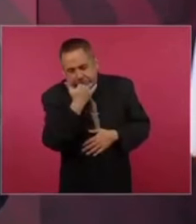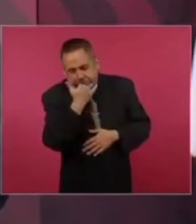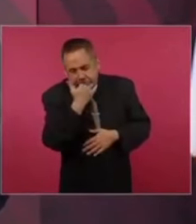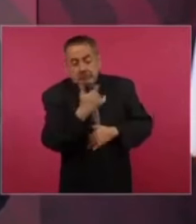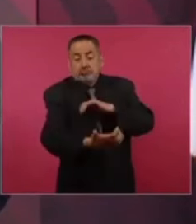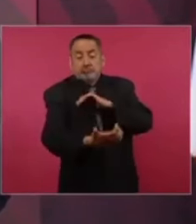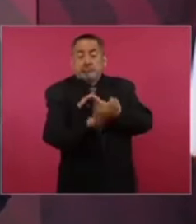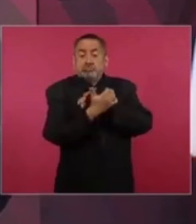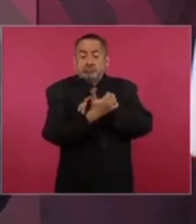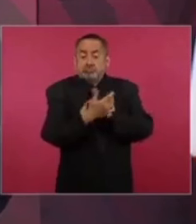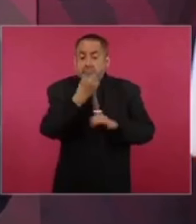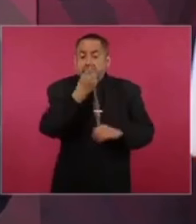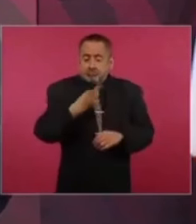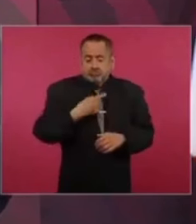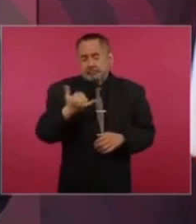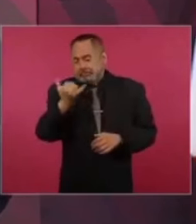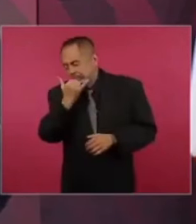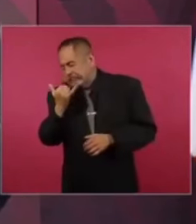disculpas